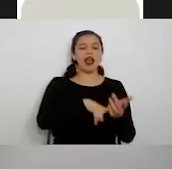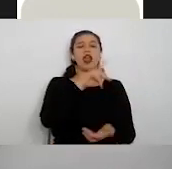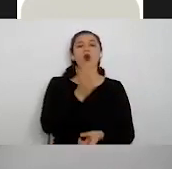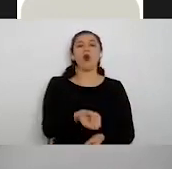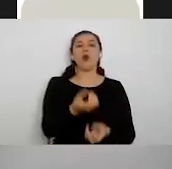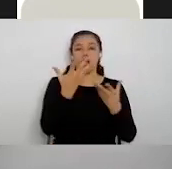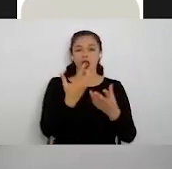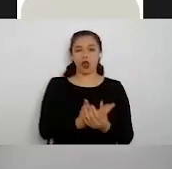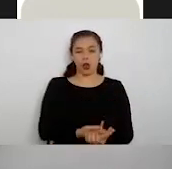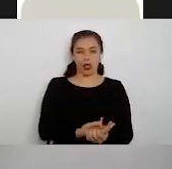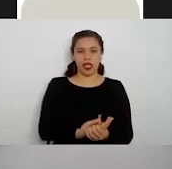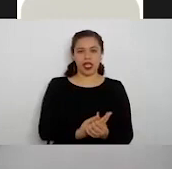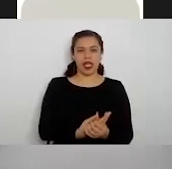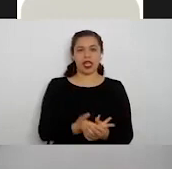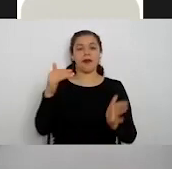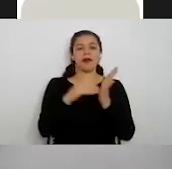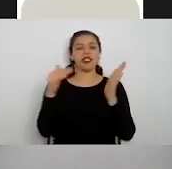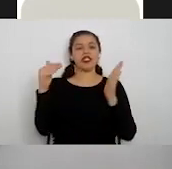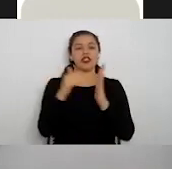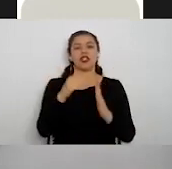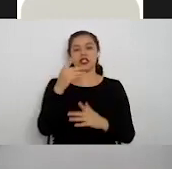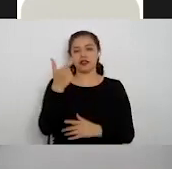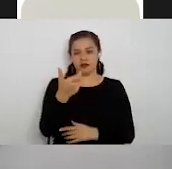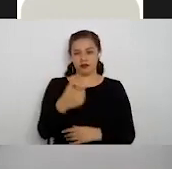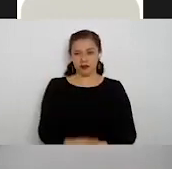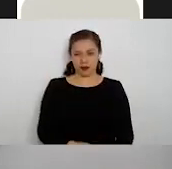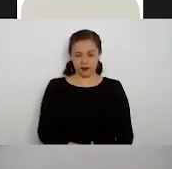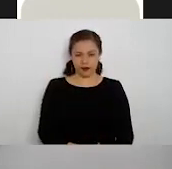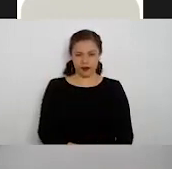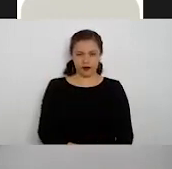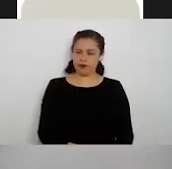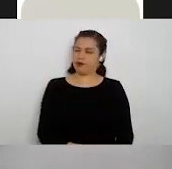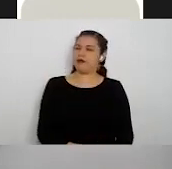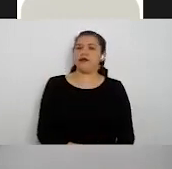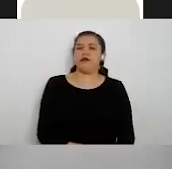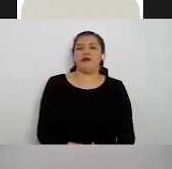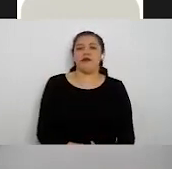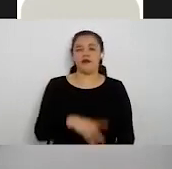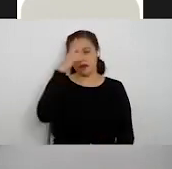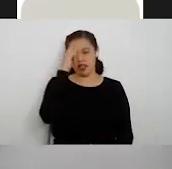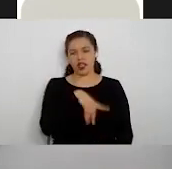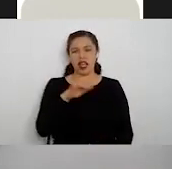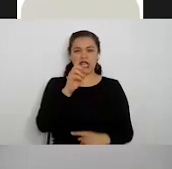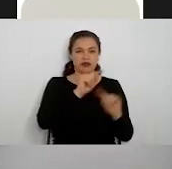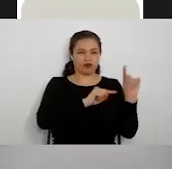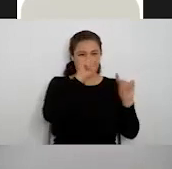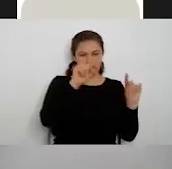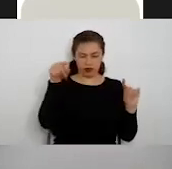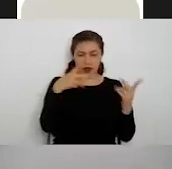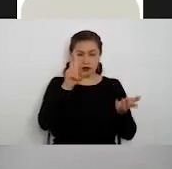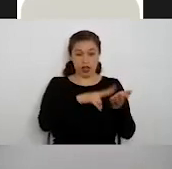el PIB en millones de pesos, ¿no? Para que no lo midamos con una tasa de crecimiento, sino cuánto